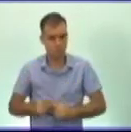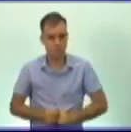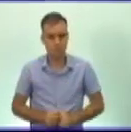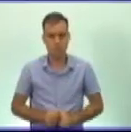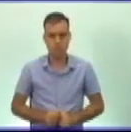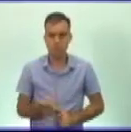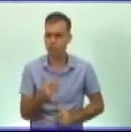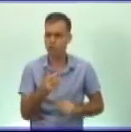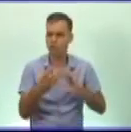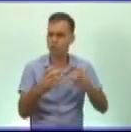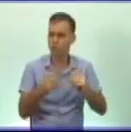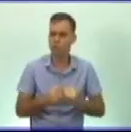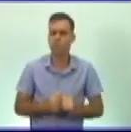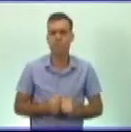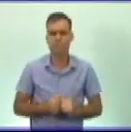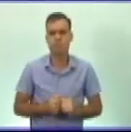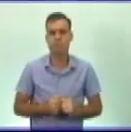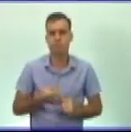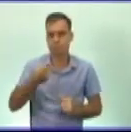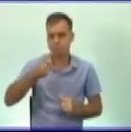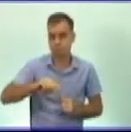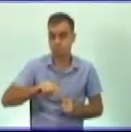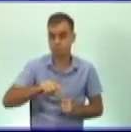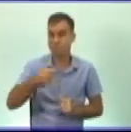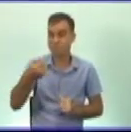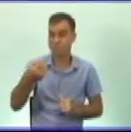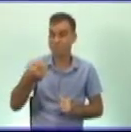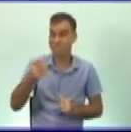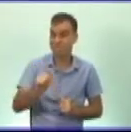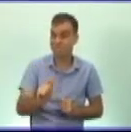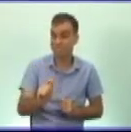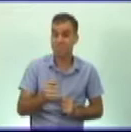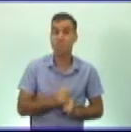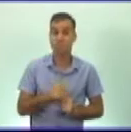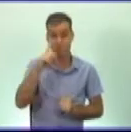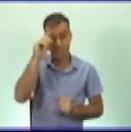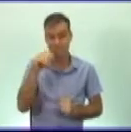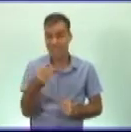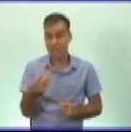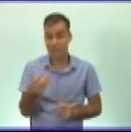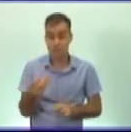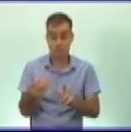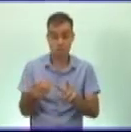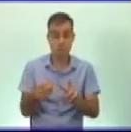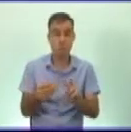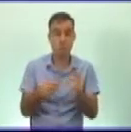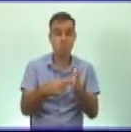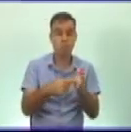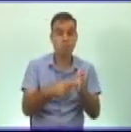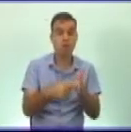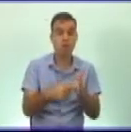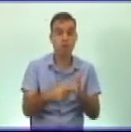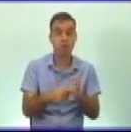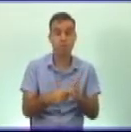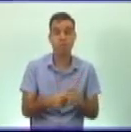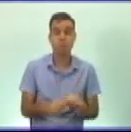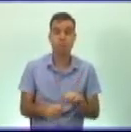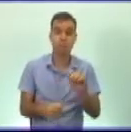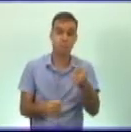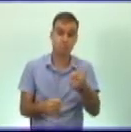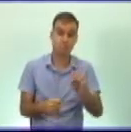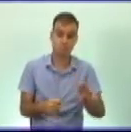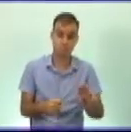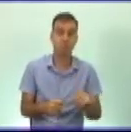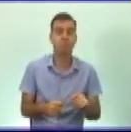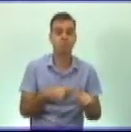continuar. Ahora, como vamos a hallar el área total sabemos que es 2 veces el área de la base más el área lateral. Conocemos el